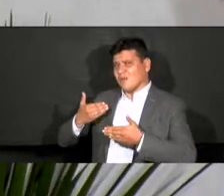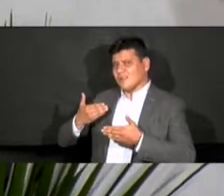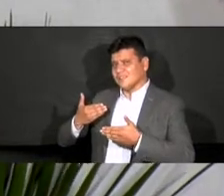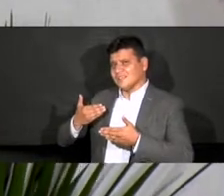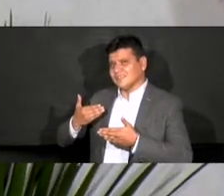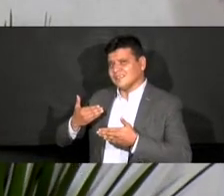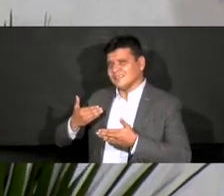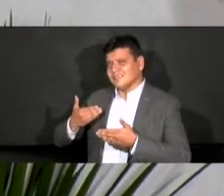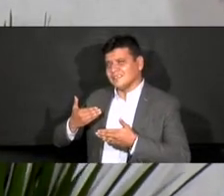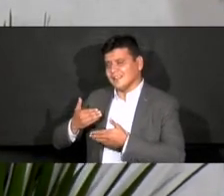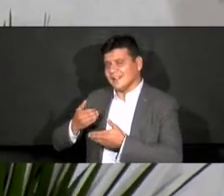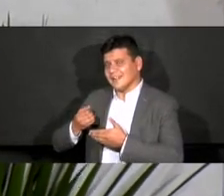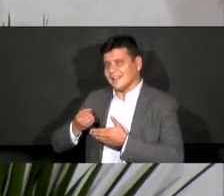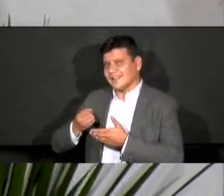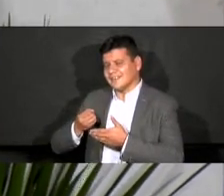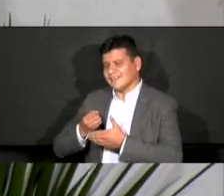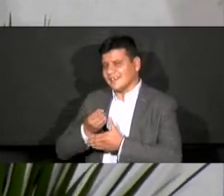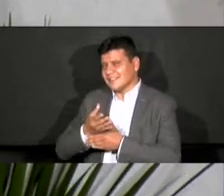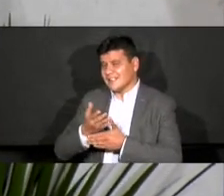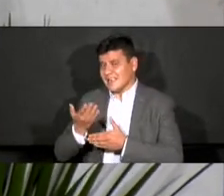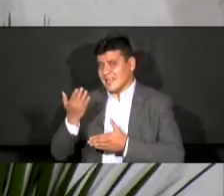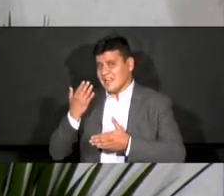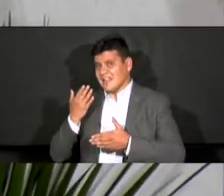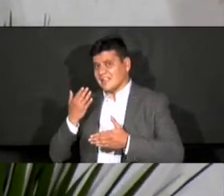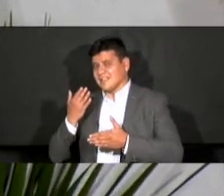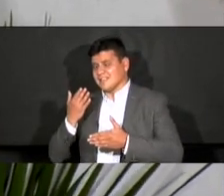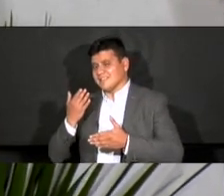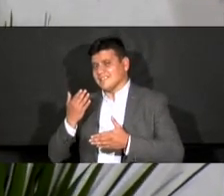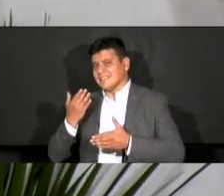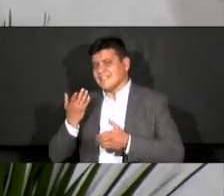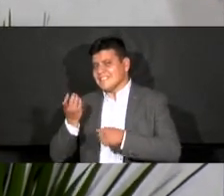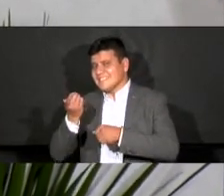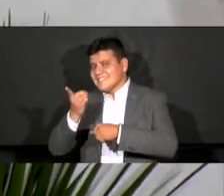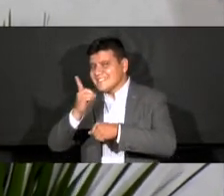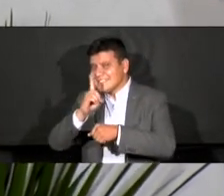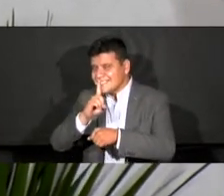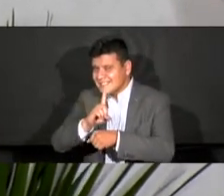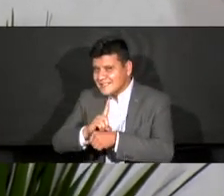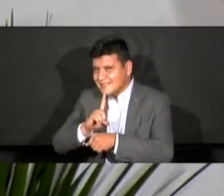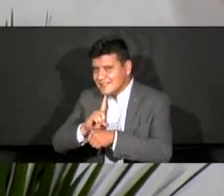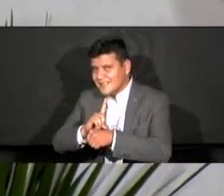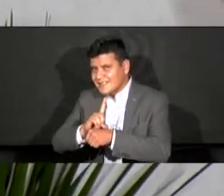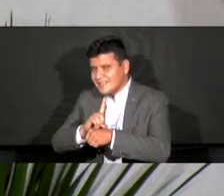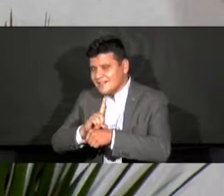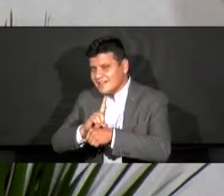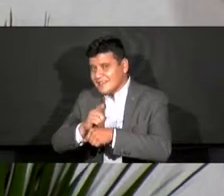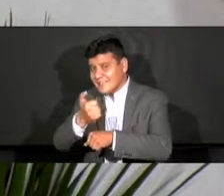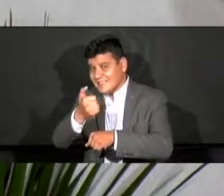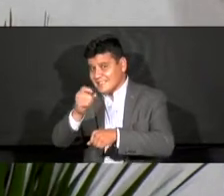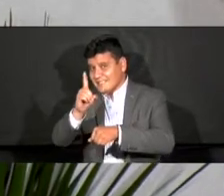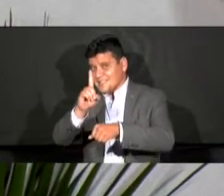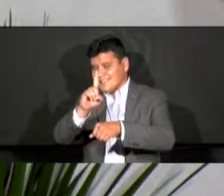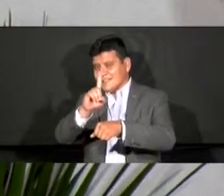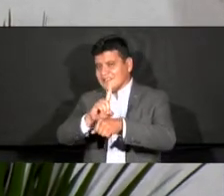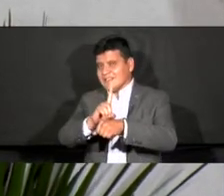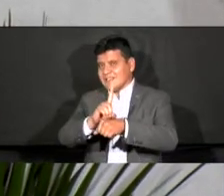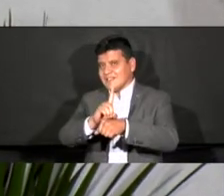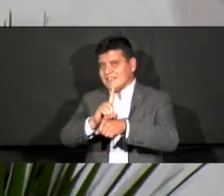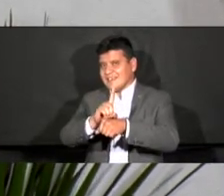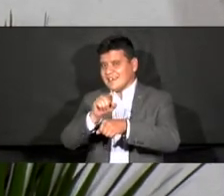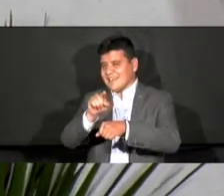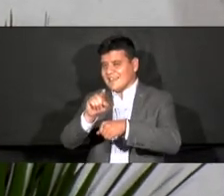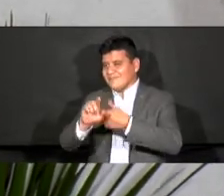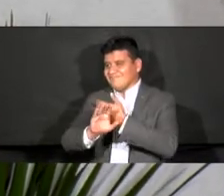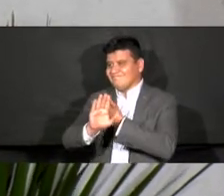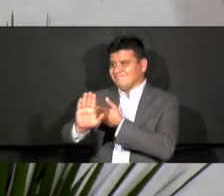6 días hábiles, y que además inhibió la participación de varios de los bancos más importantes en nuestro país, porque